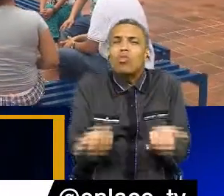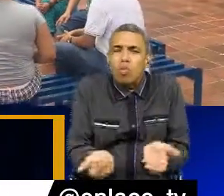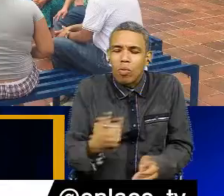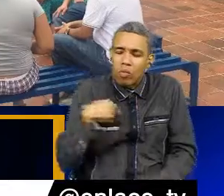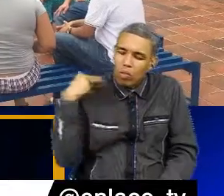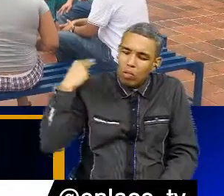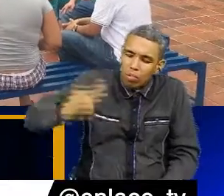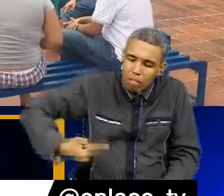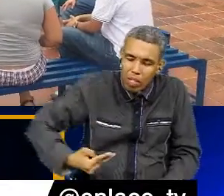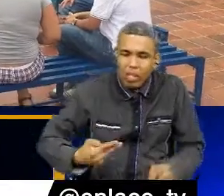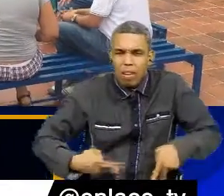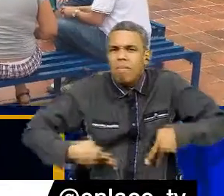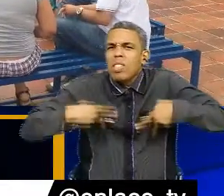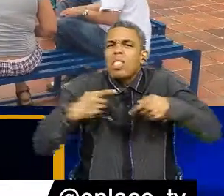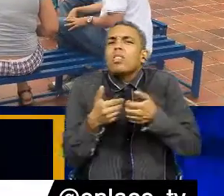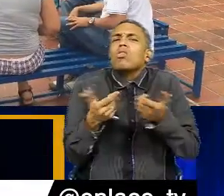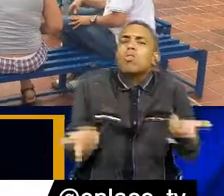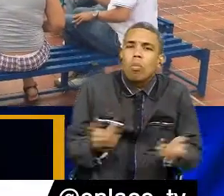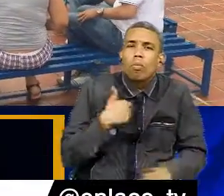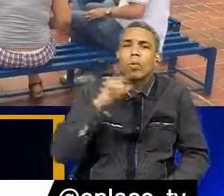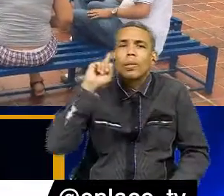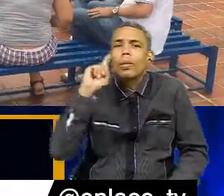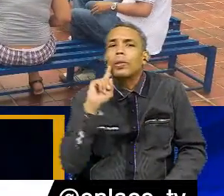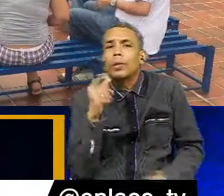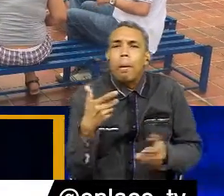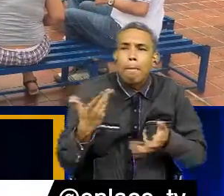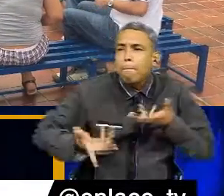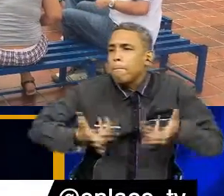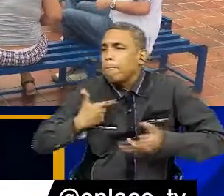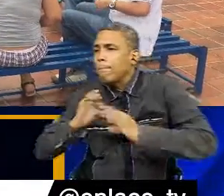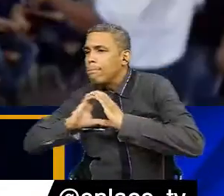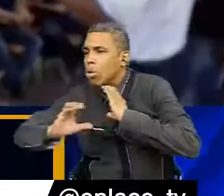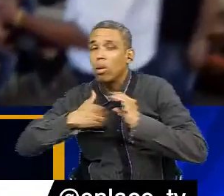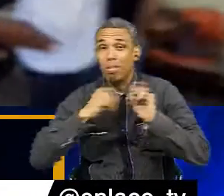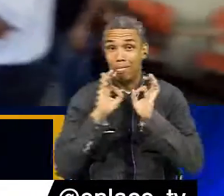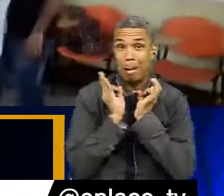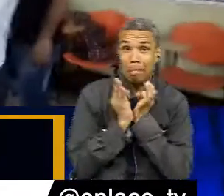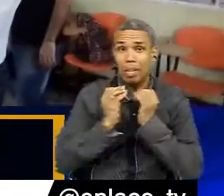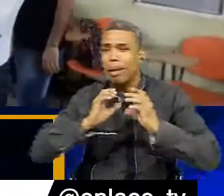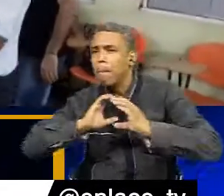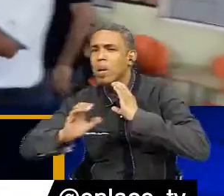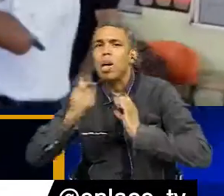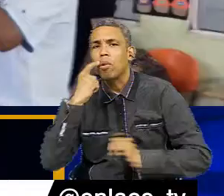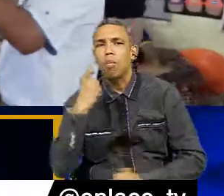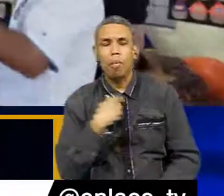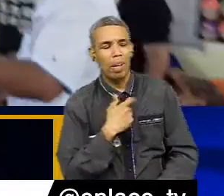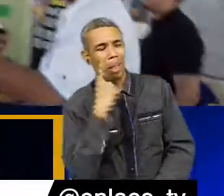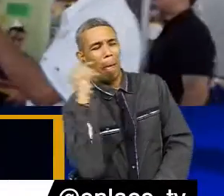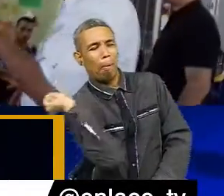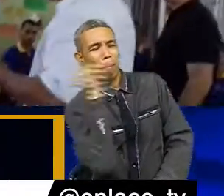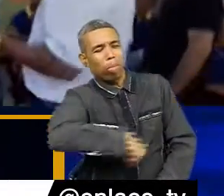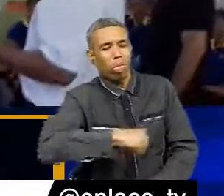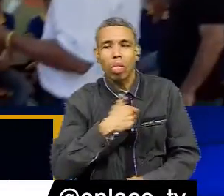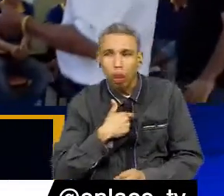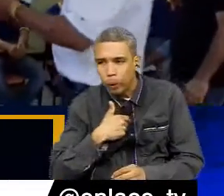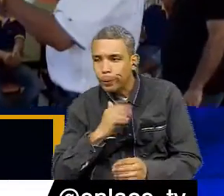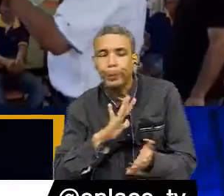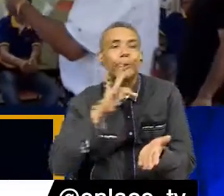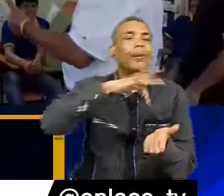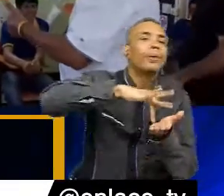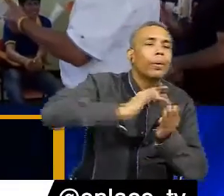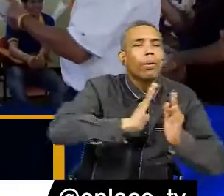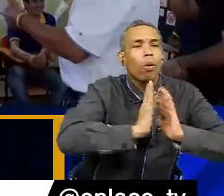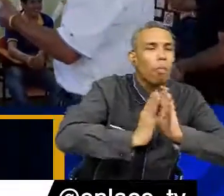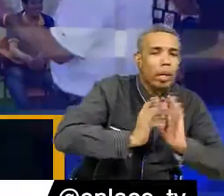normal, lo que le cuesta comunicarse, lo que le cuesta acceder a las diferentes plataformas, porque nosotros no conocemos el lenguaje de señas